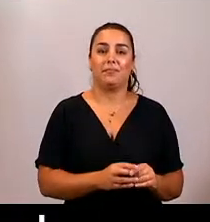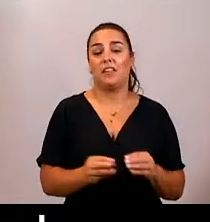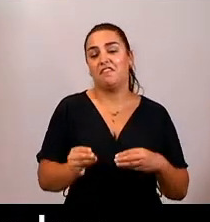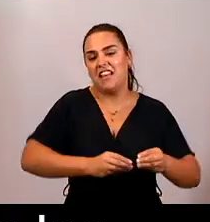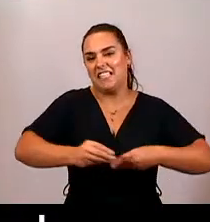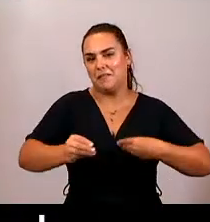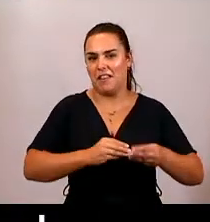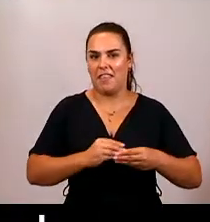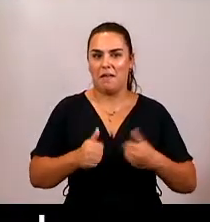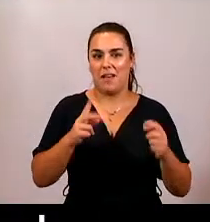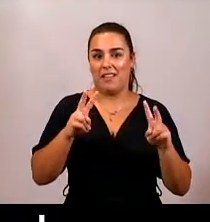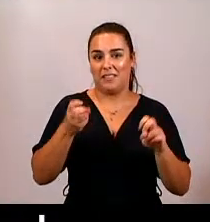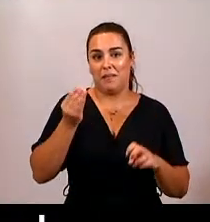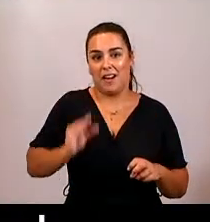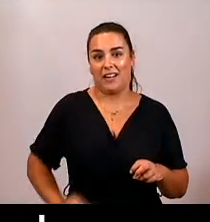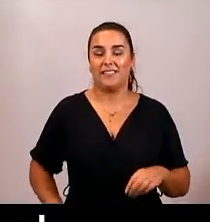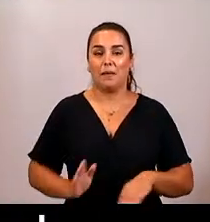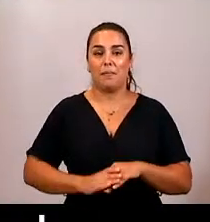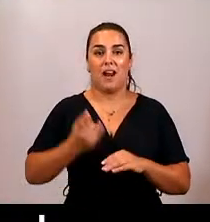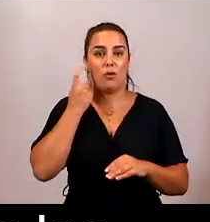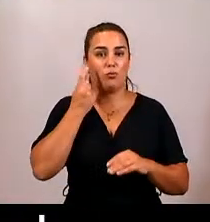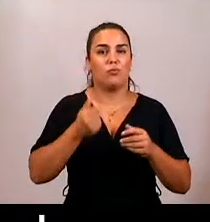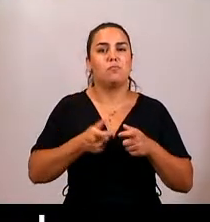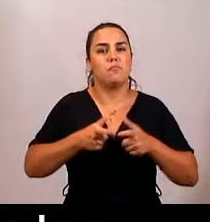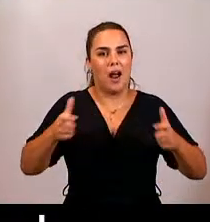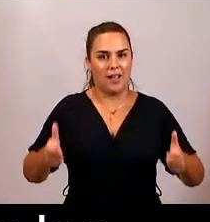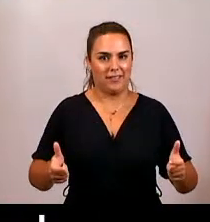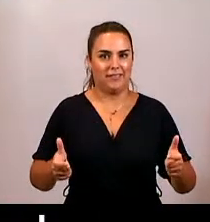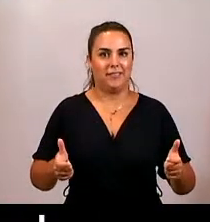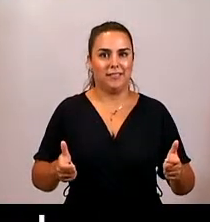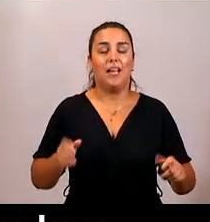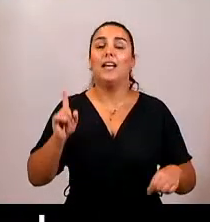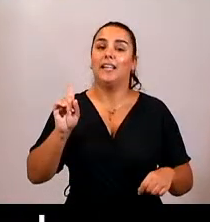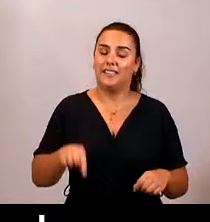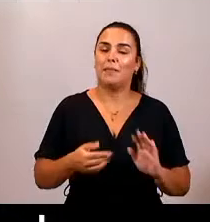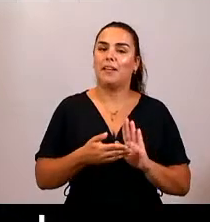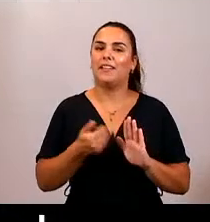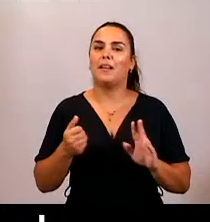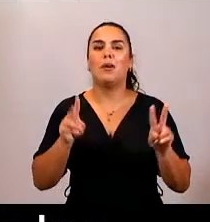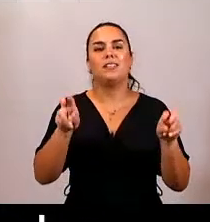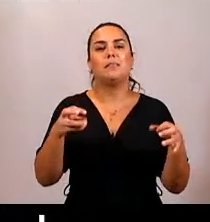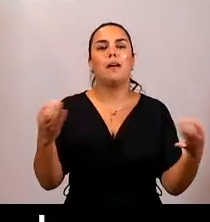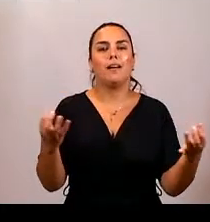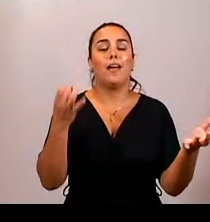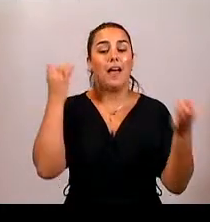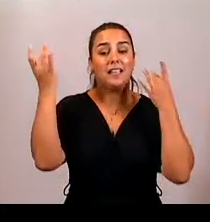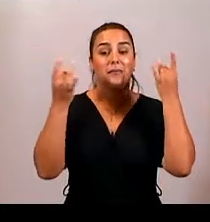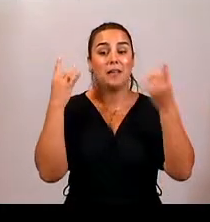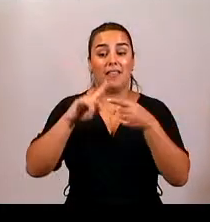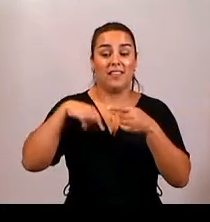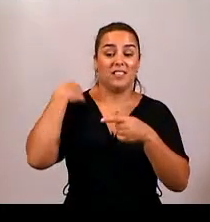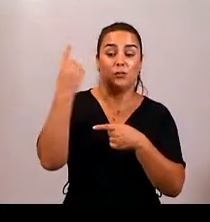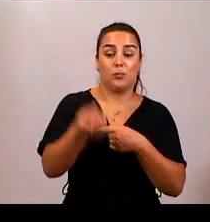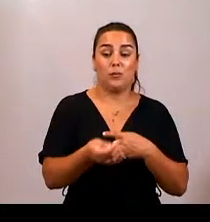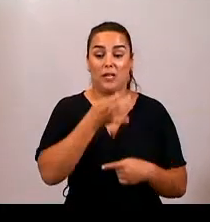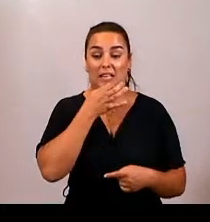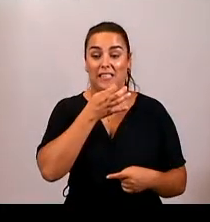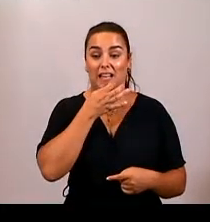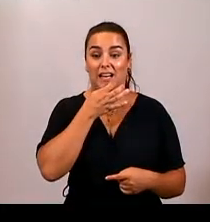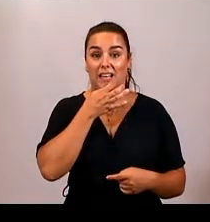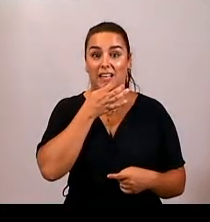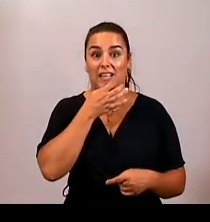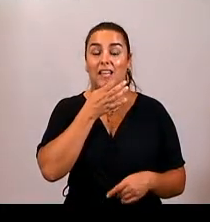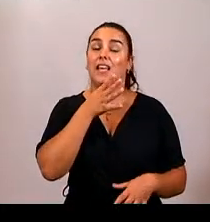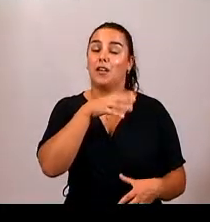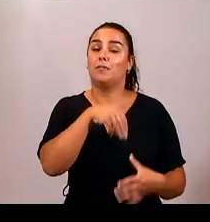con el criterio de renta para que haya más chicos a los que puedan beneficiarles, y también quitamos el que tengan que hacer actividades extraescolares por la tarde, que eso